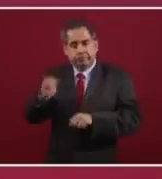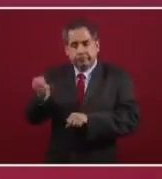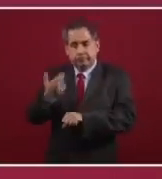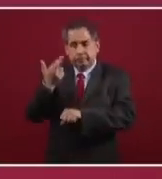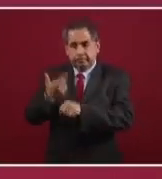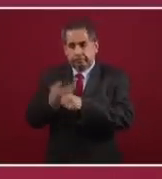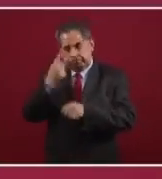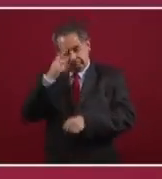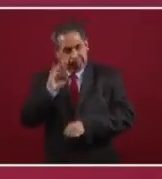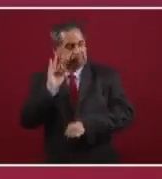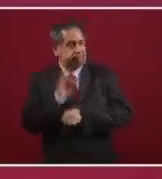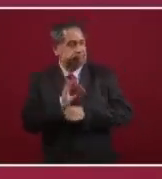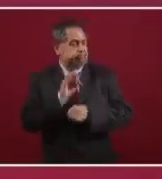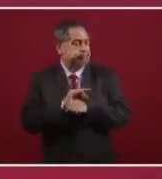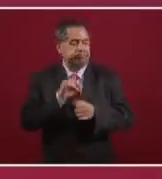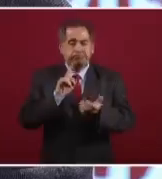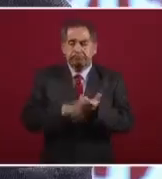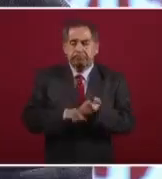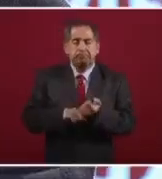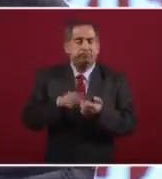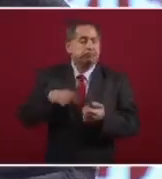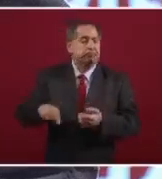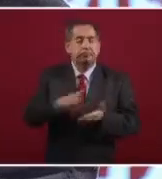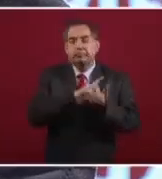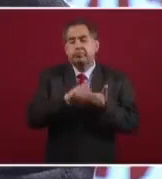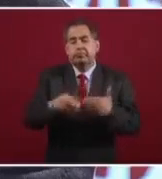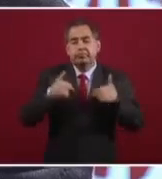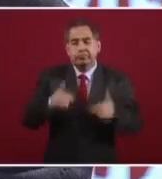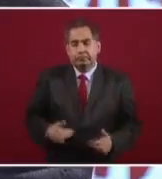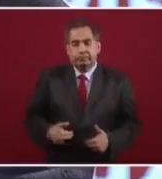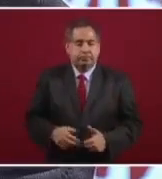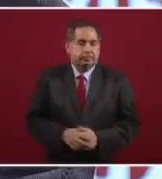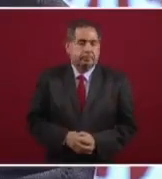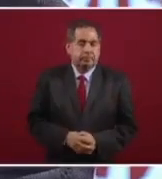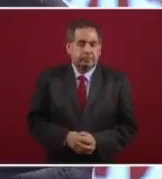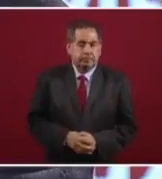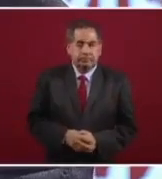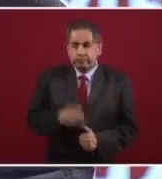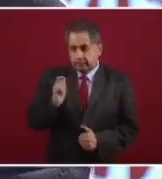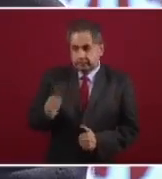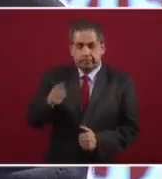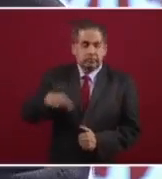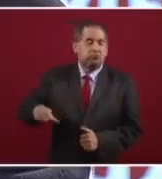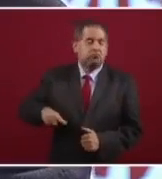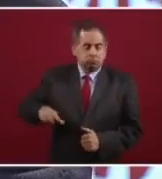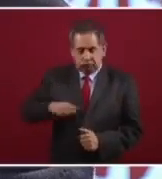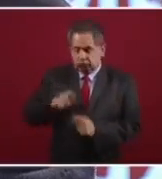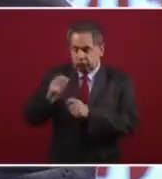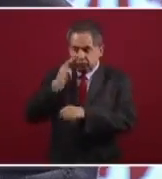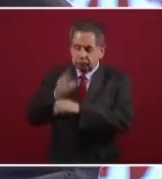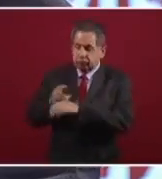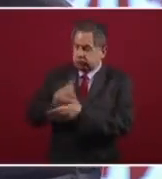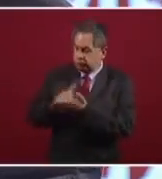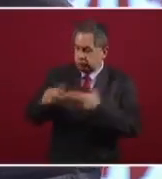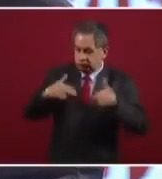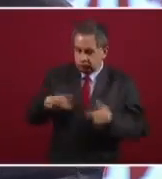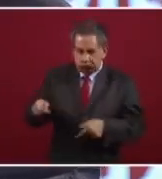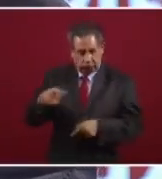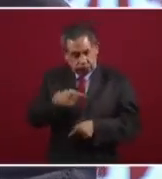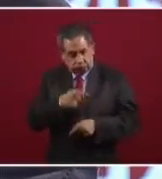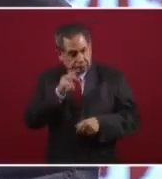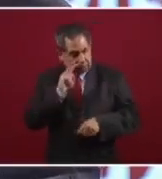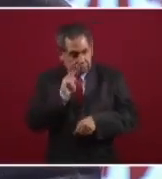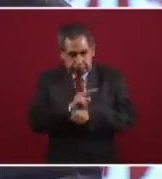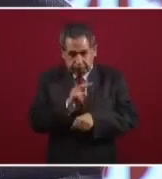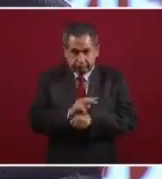secretaría de los derechos humanos del gobierno. Y